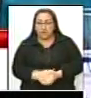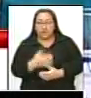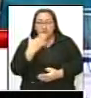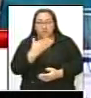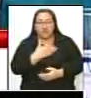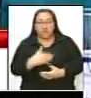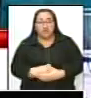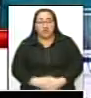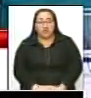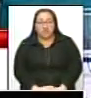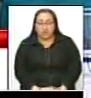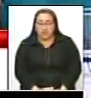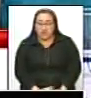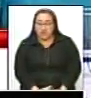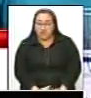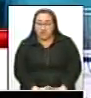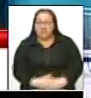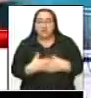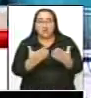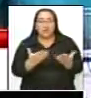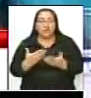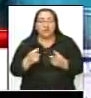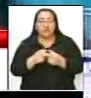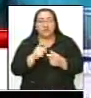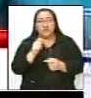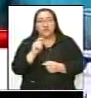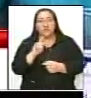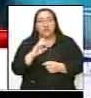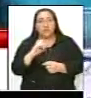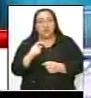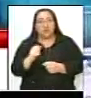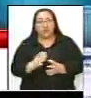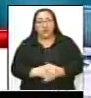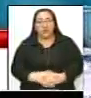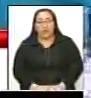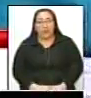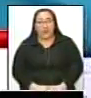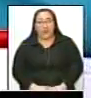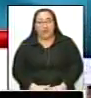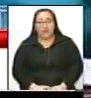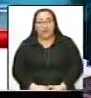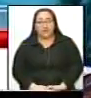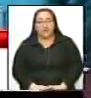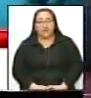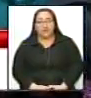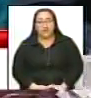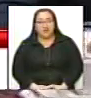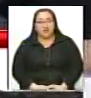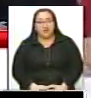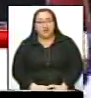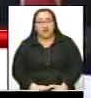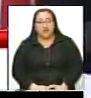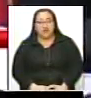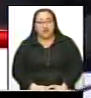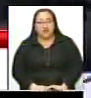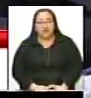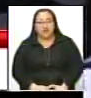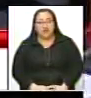Gracias, presidente. Damos la bienvenida al congresista Tucto. ¿Algún otro congresista desea hacer uso de la palabra? Le damos el uso de la palabra al señor